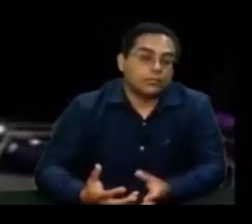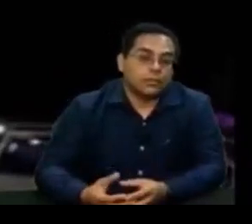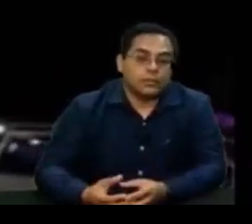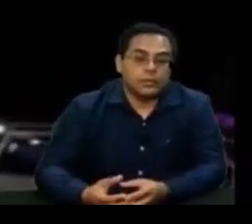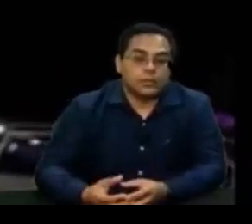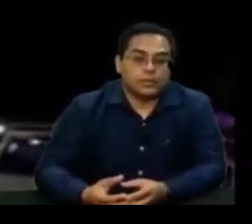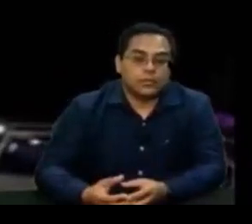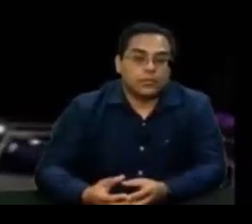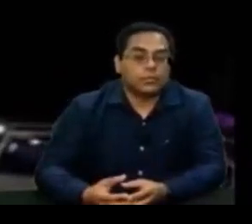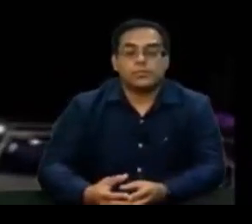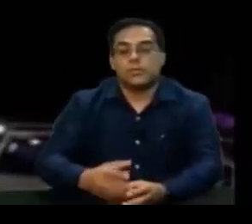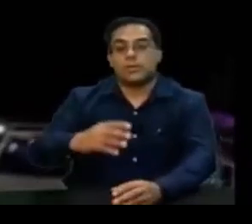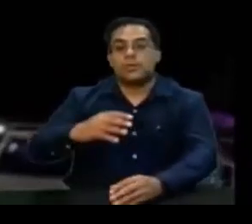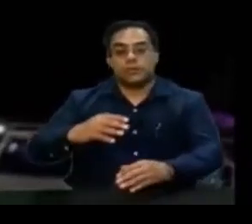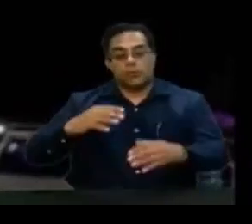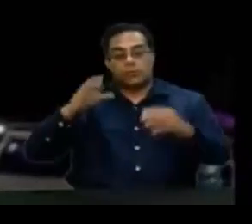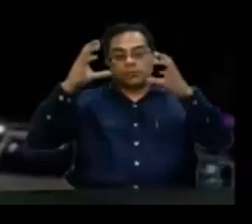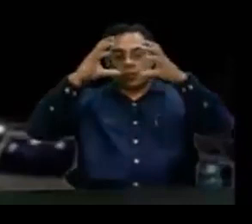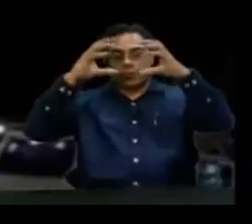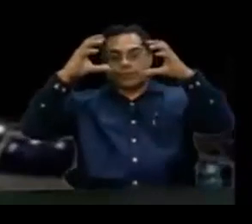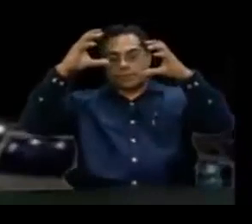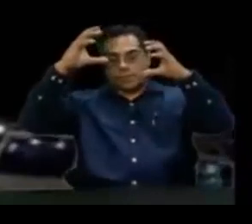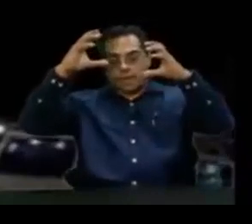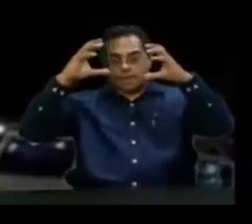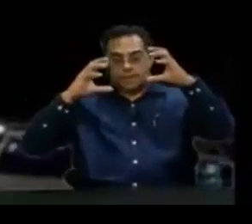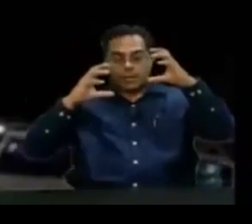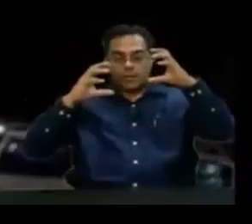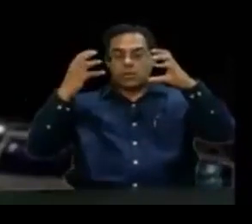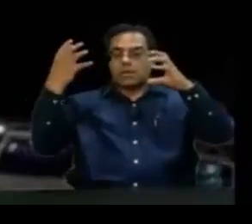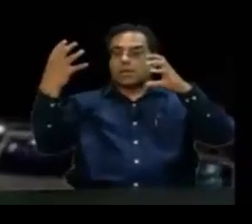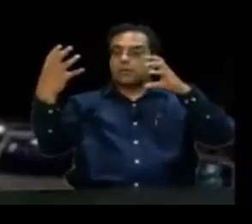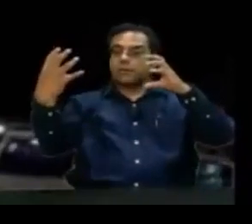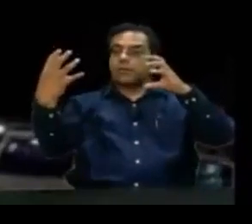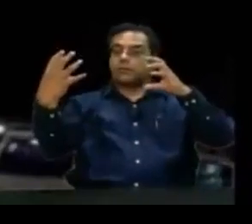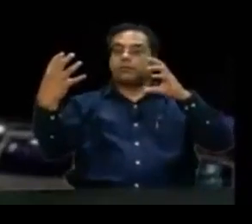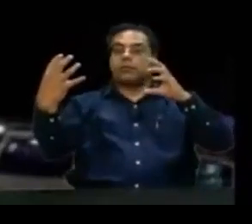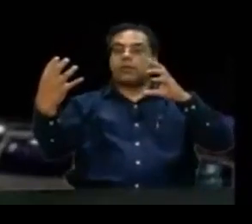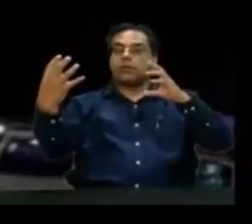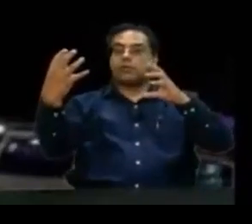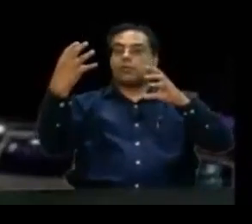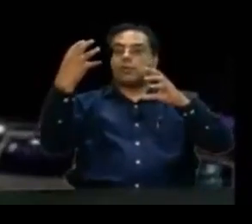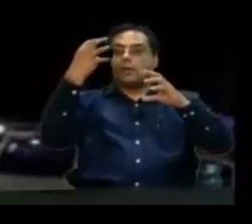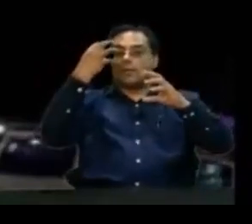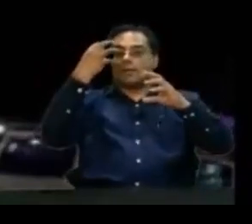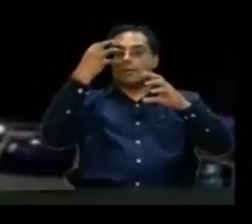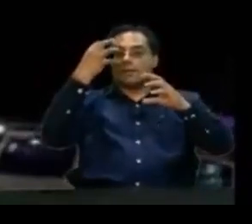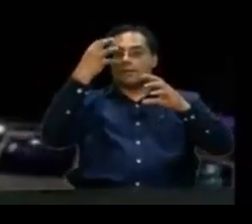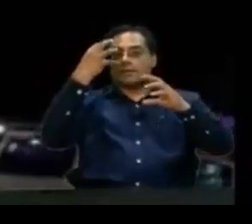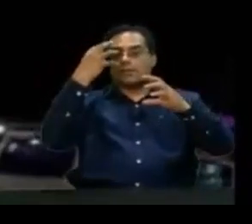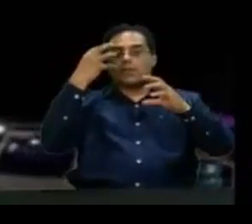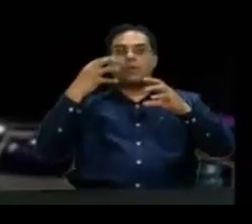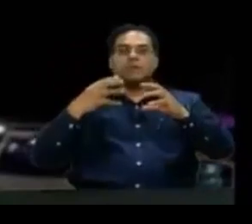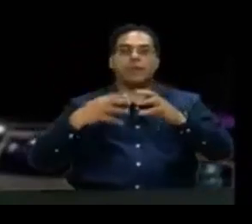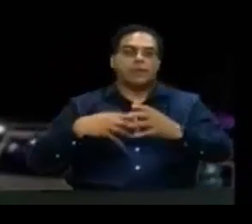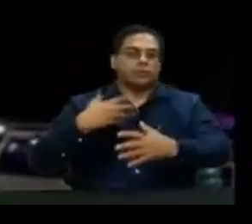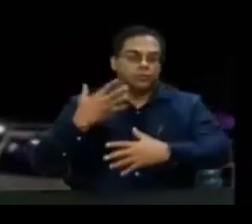oftalmos no es lo mismo hipoftalmos, donde la pupila se ve más hacia abajo, que el enoftalmos, donde el ojo se ve más hacia atrás y un